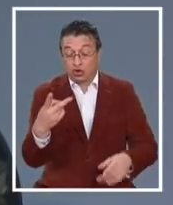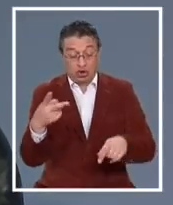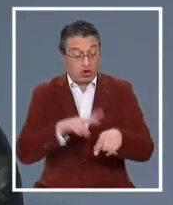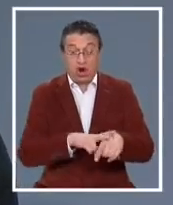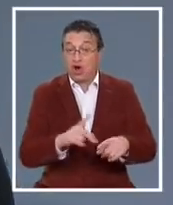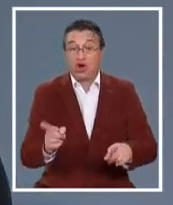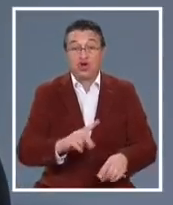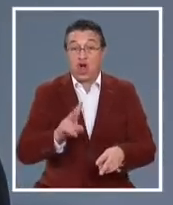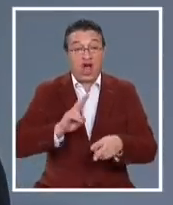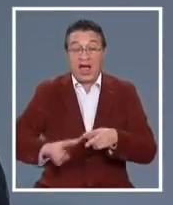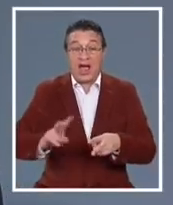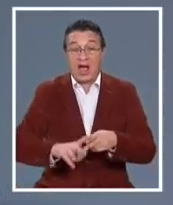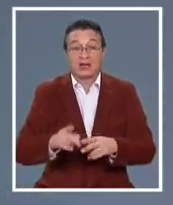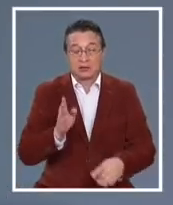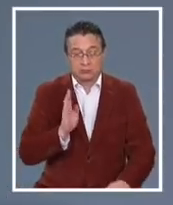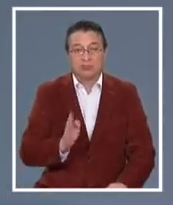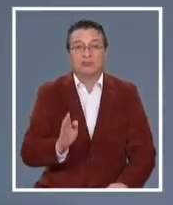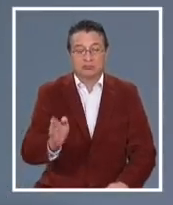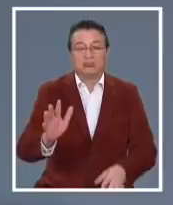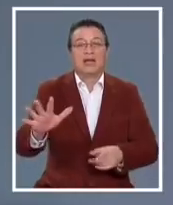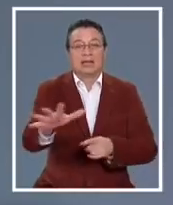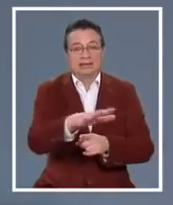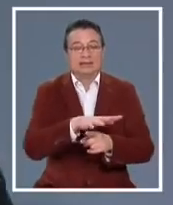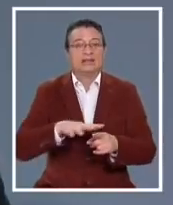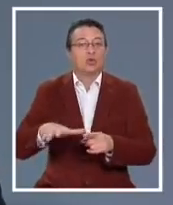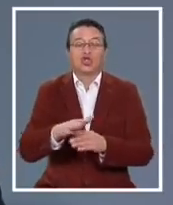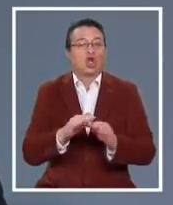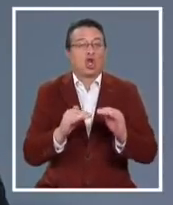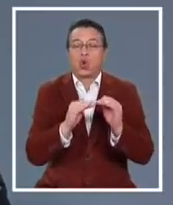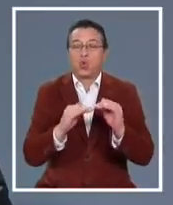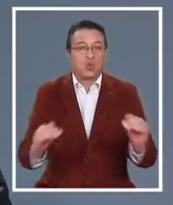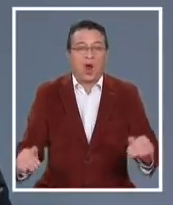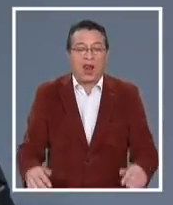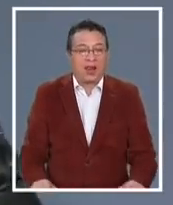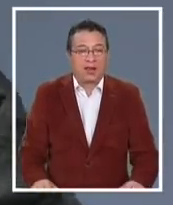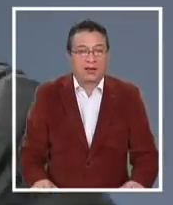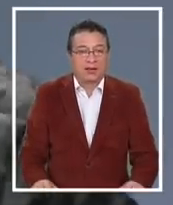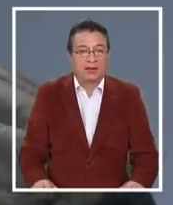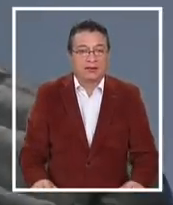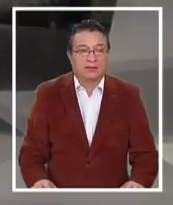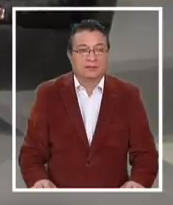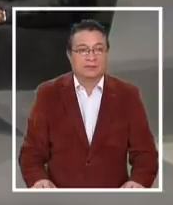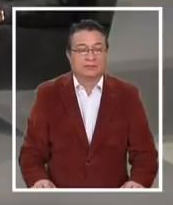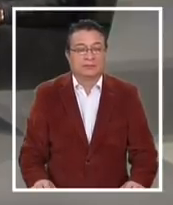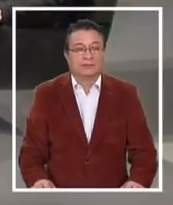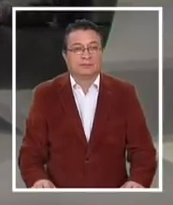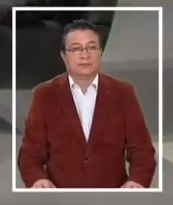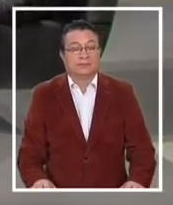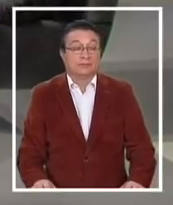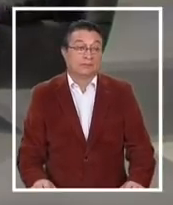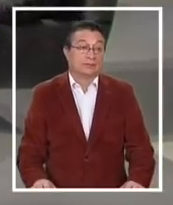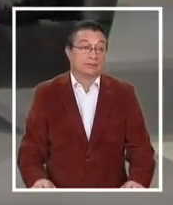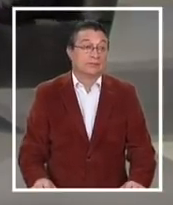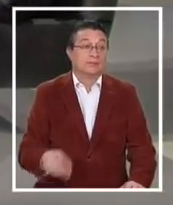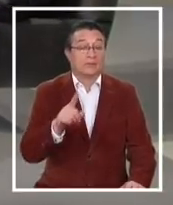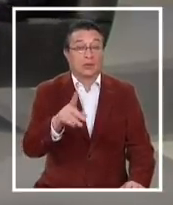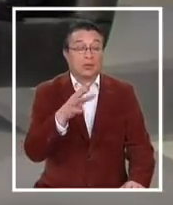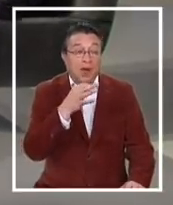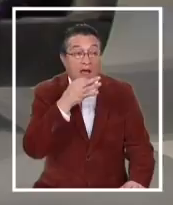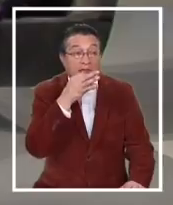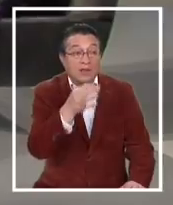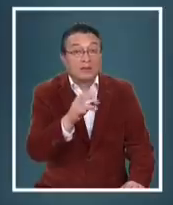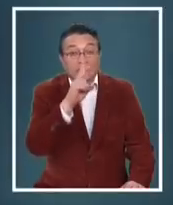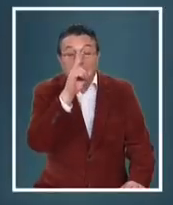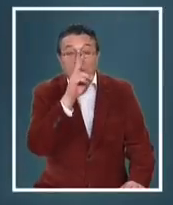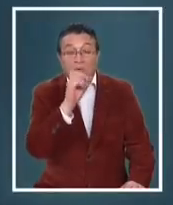cosas, mantienes la situación igual. Luz Poblete. Es que lo dices como que no,